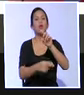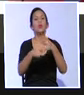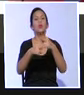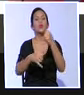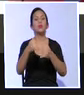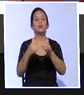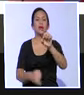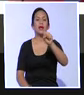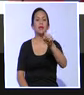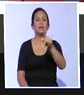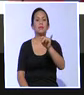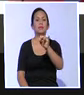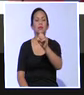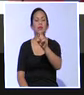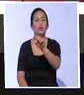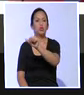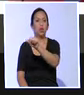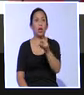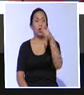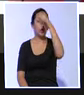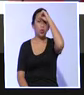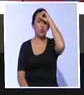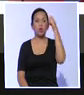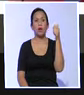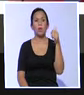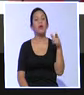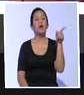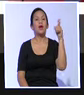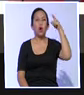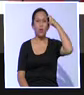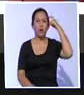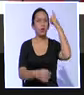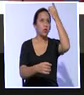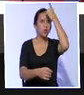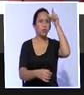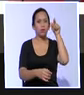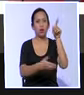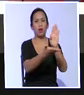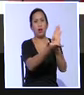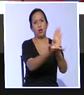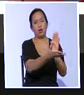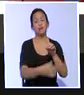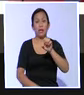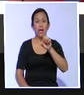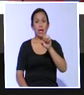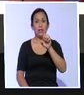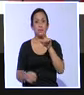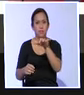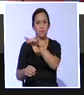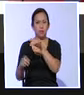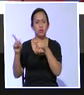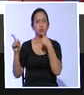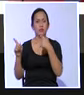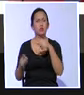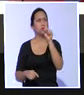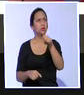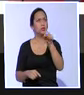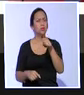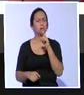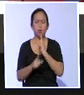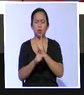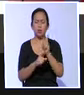por el desconocimiento de la deuda que mantiene el estado con el ies en materia de salud sin embargo espinoza reconoció el valor de la deuda y los estados